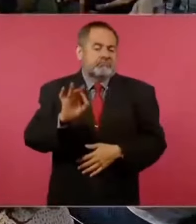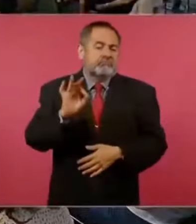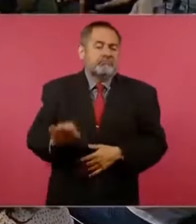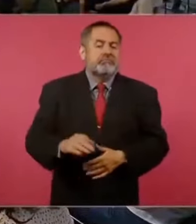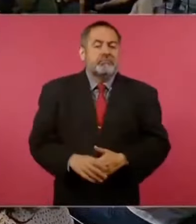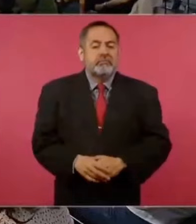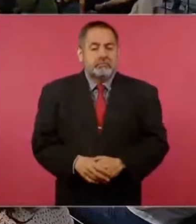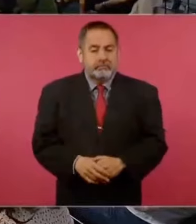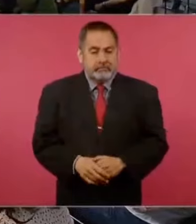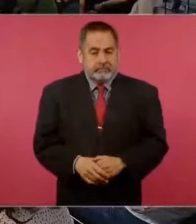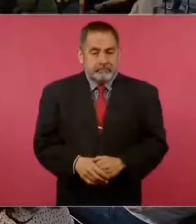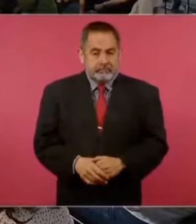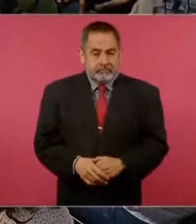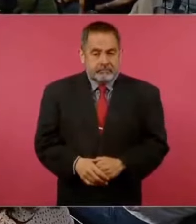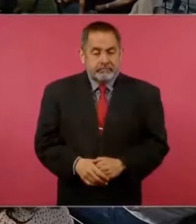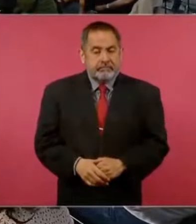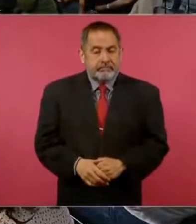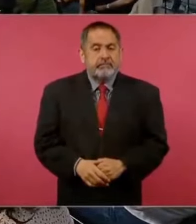que se está